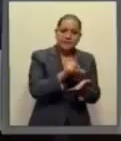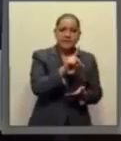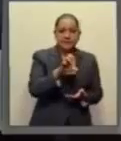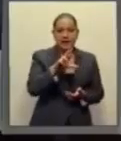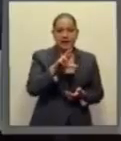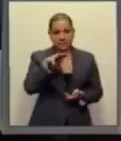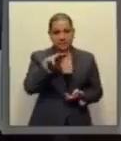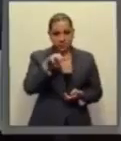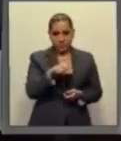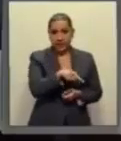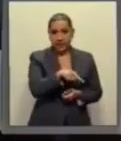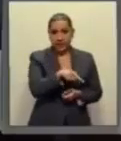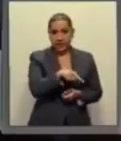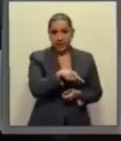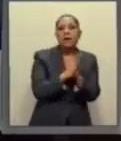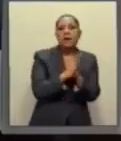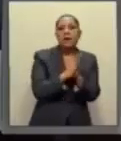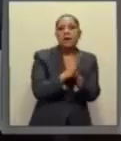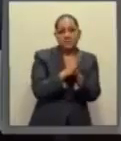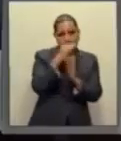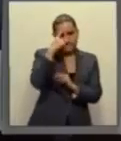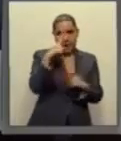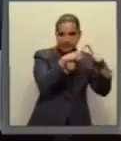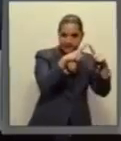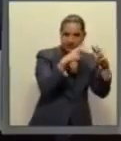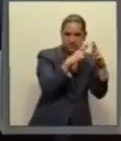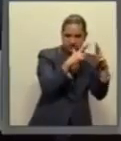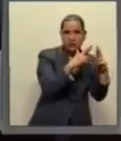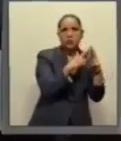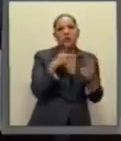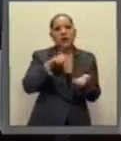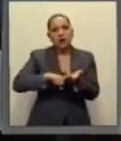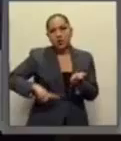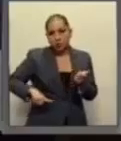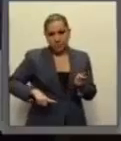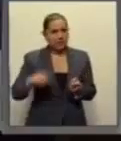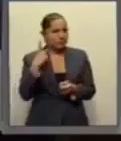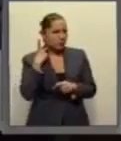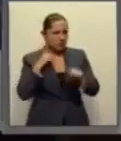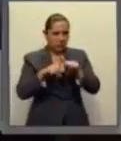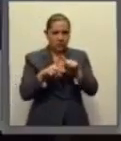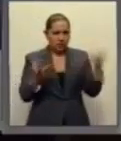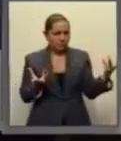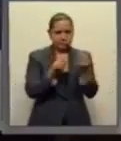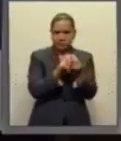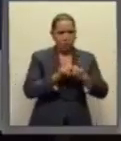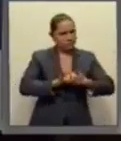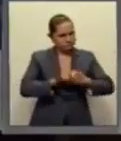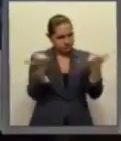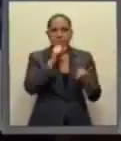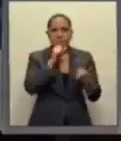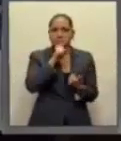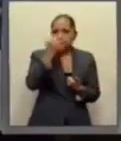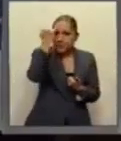definitiva entre la Iglesia y el Estado, la nacionalización de los bienes de la Iglesia, el registro